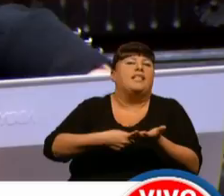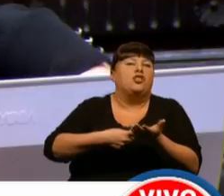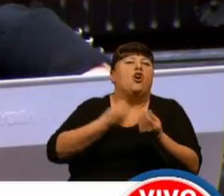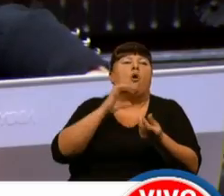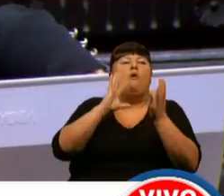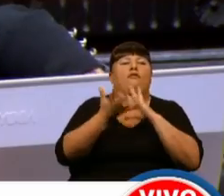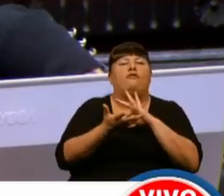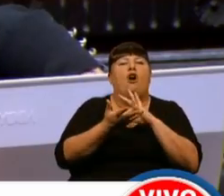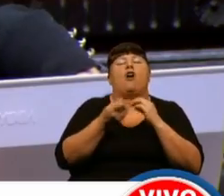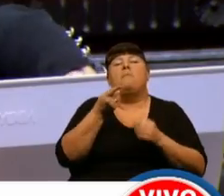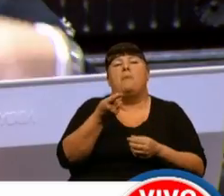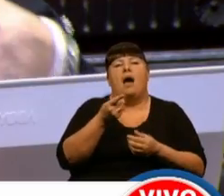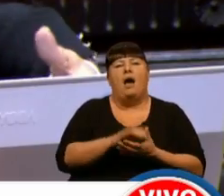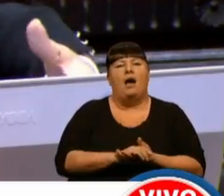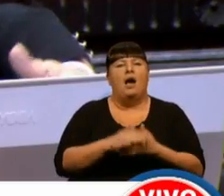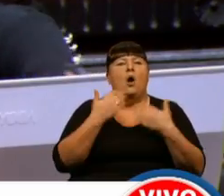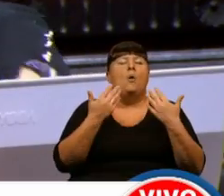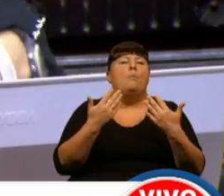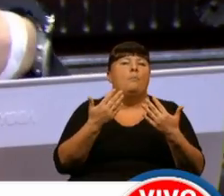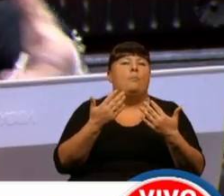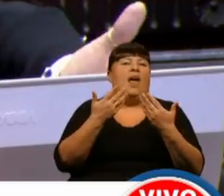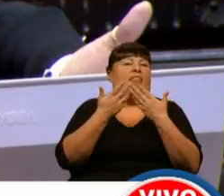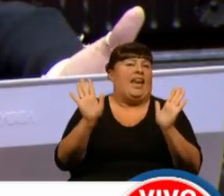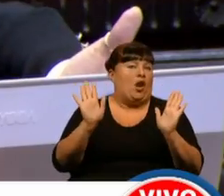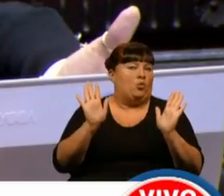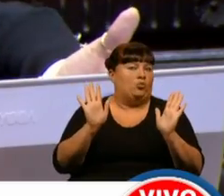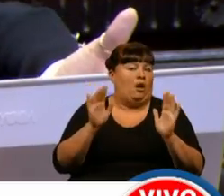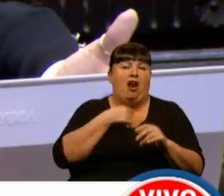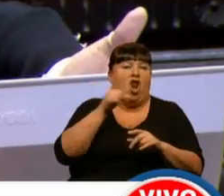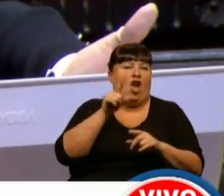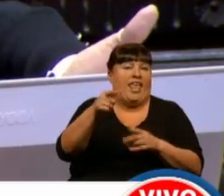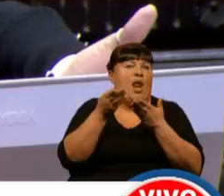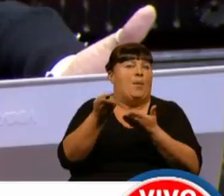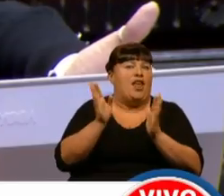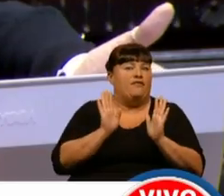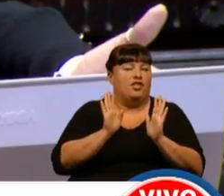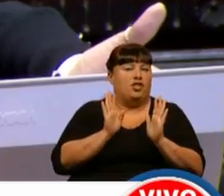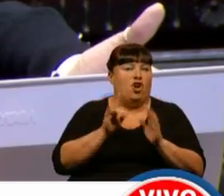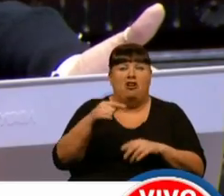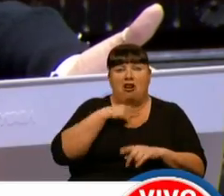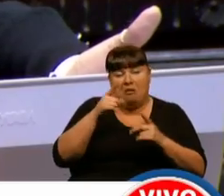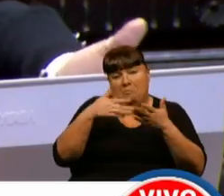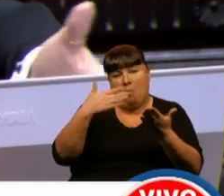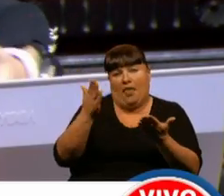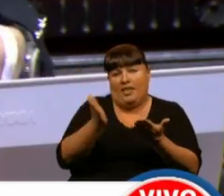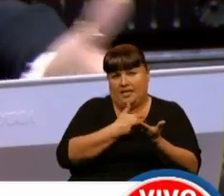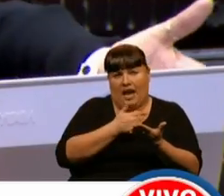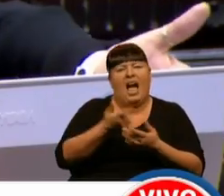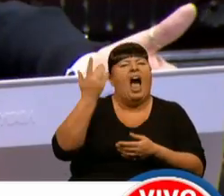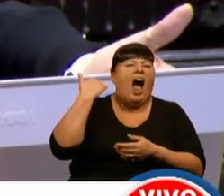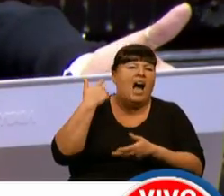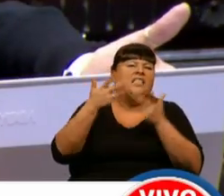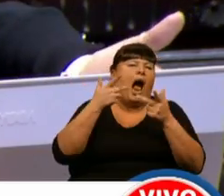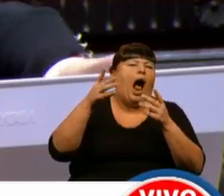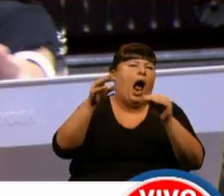mecanismos mediante los cuales se pueda renunciar al beneficio si lo desean ayer se escuchó